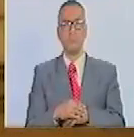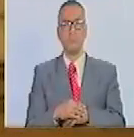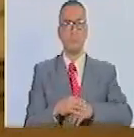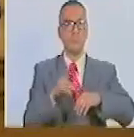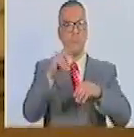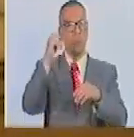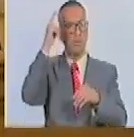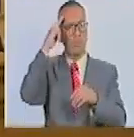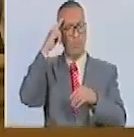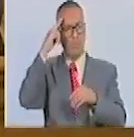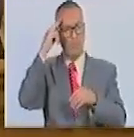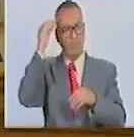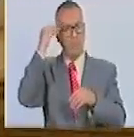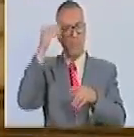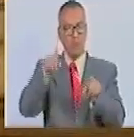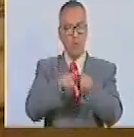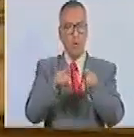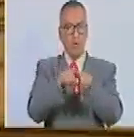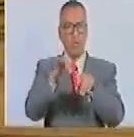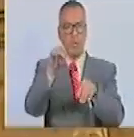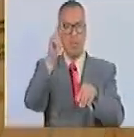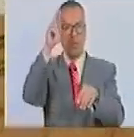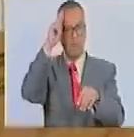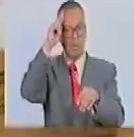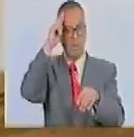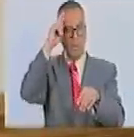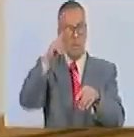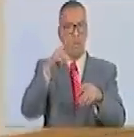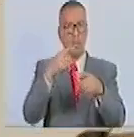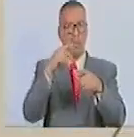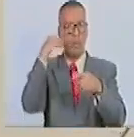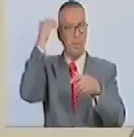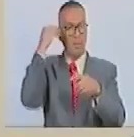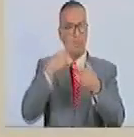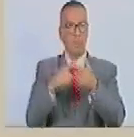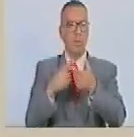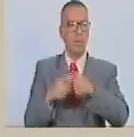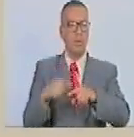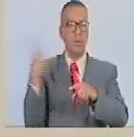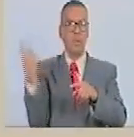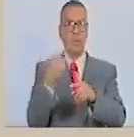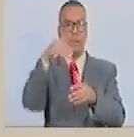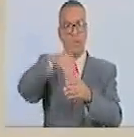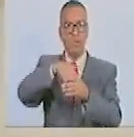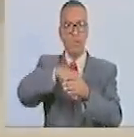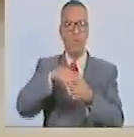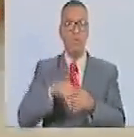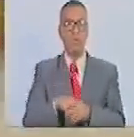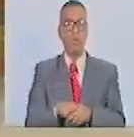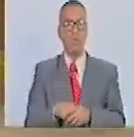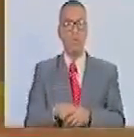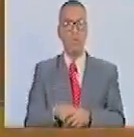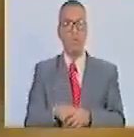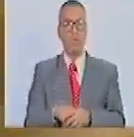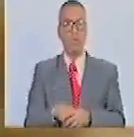No pienses como yo, pero respeta que yo pienso distinto y acude a votar.